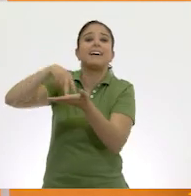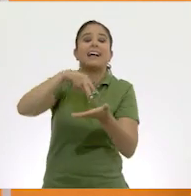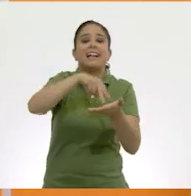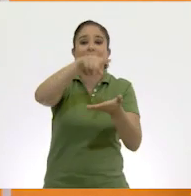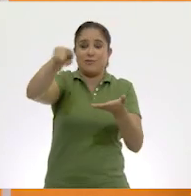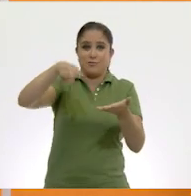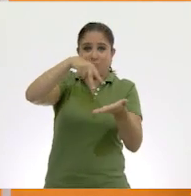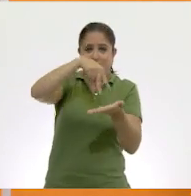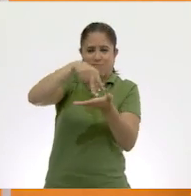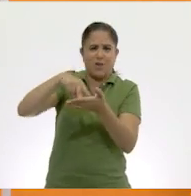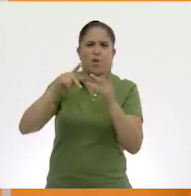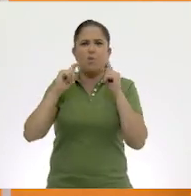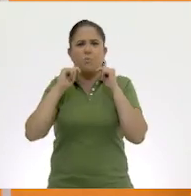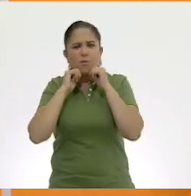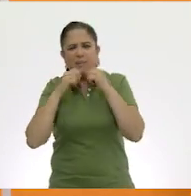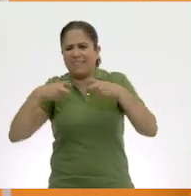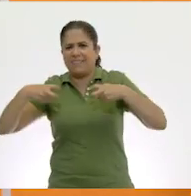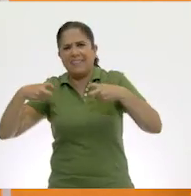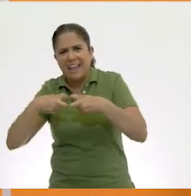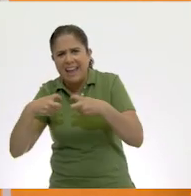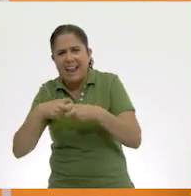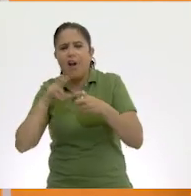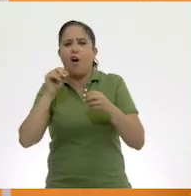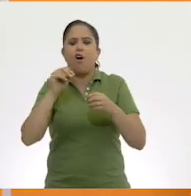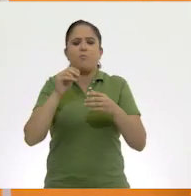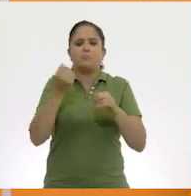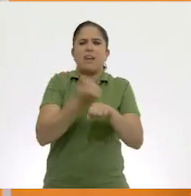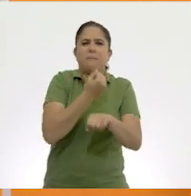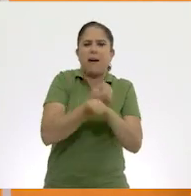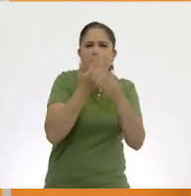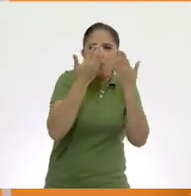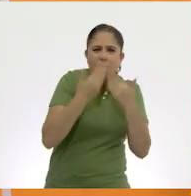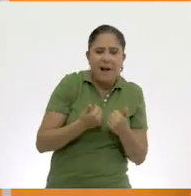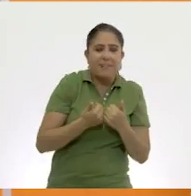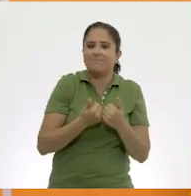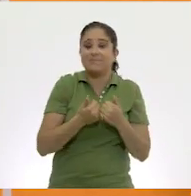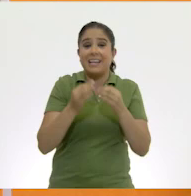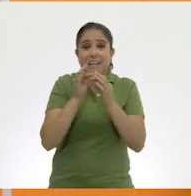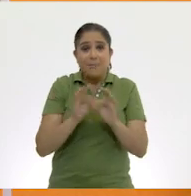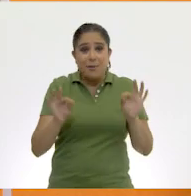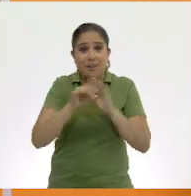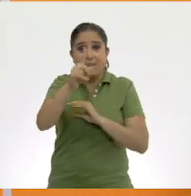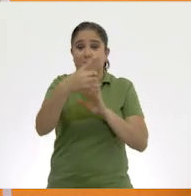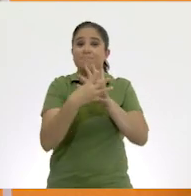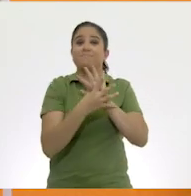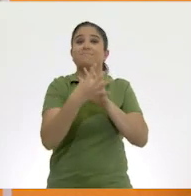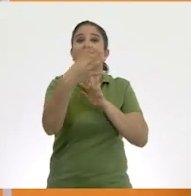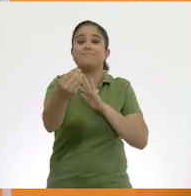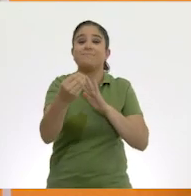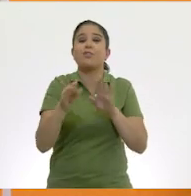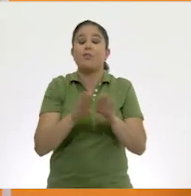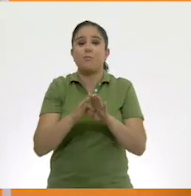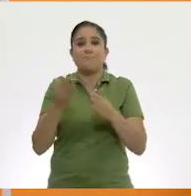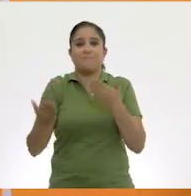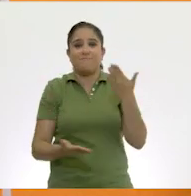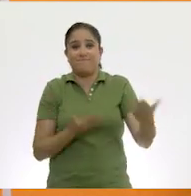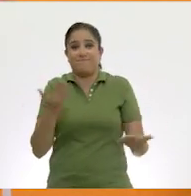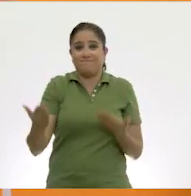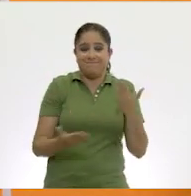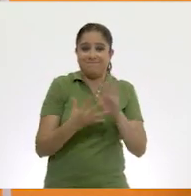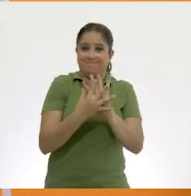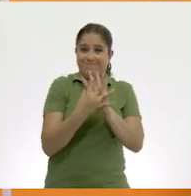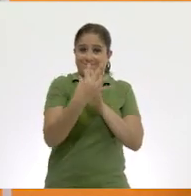pónganse de pie no importa que tengan tenis estén descalzos aquí lo importante es que sigan nuestros pasos y que todos al mismo tiempo